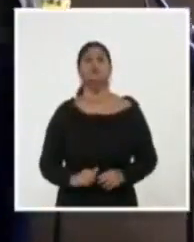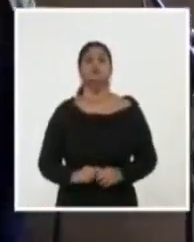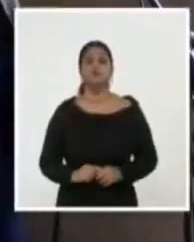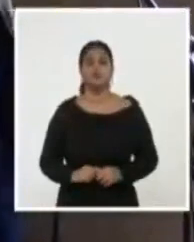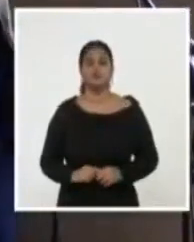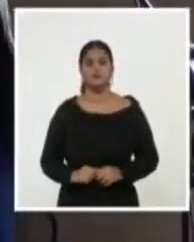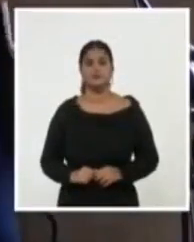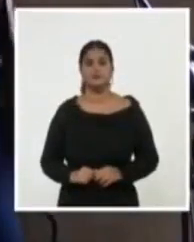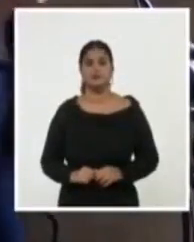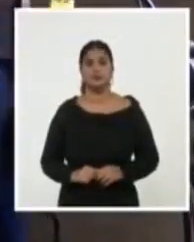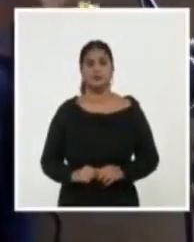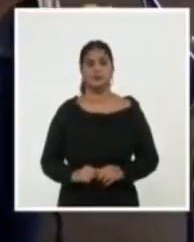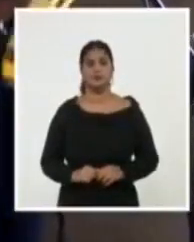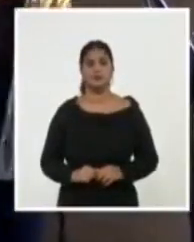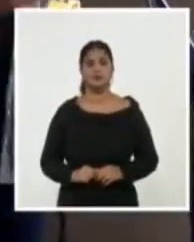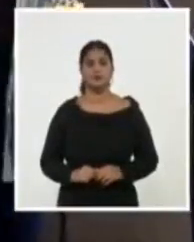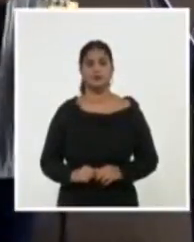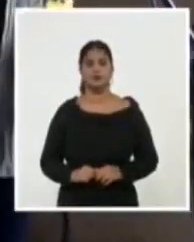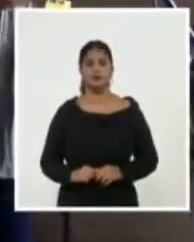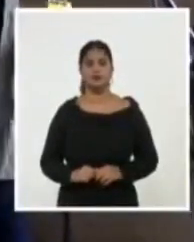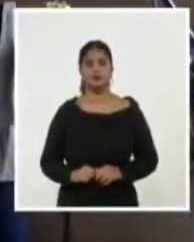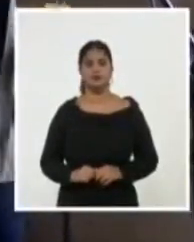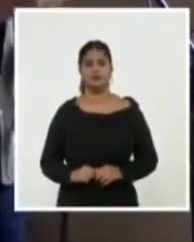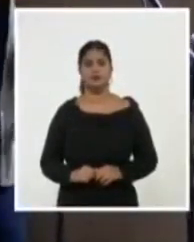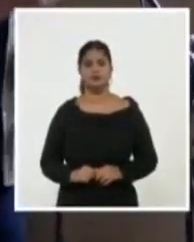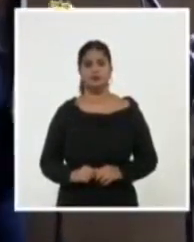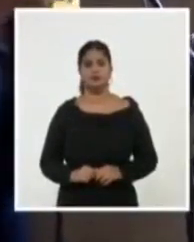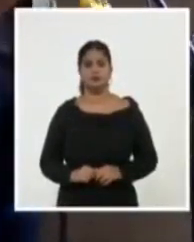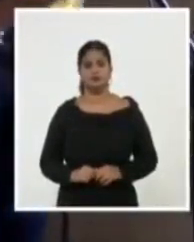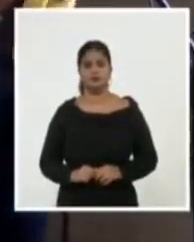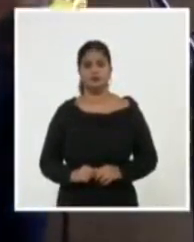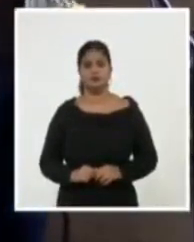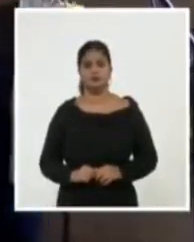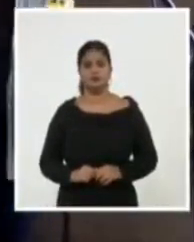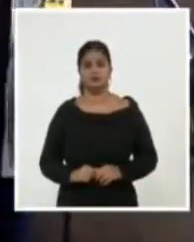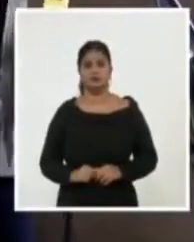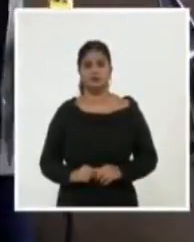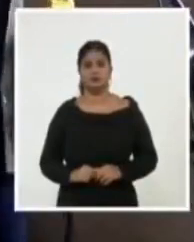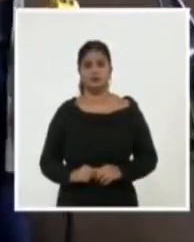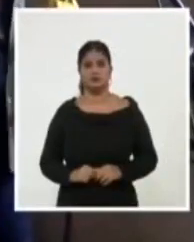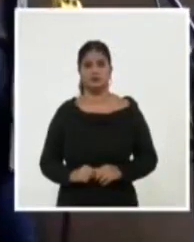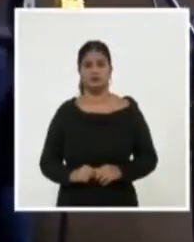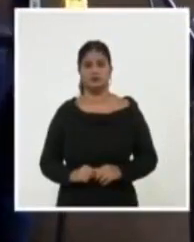menos muros, si para dar la vuelta al mundo